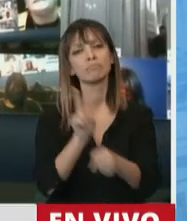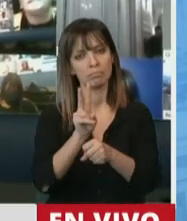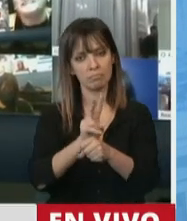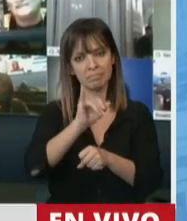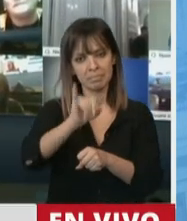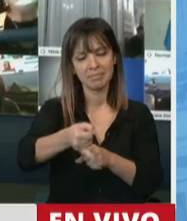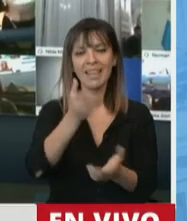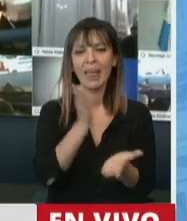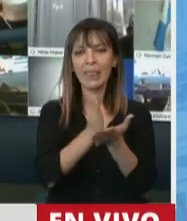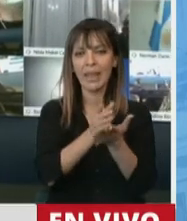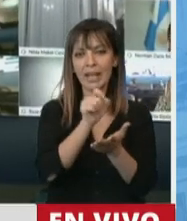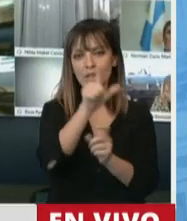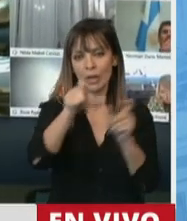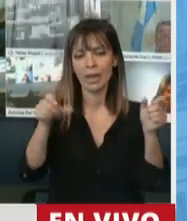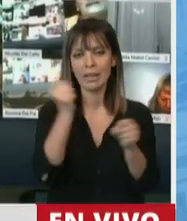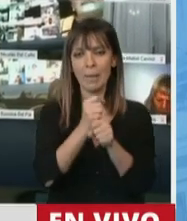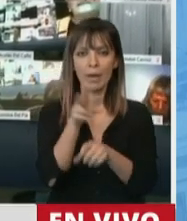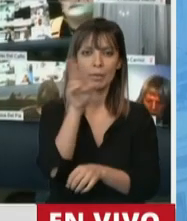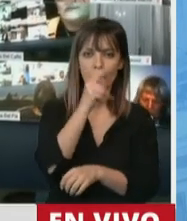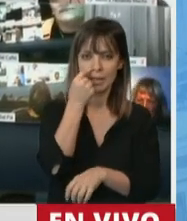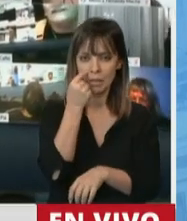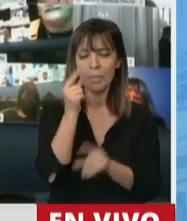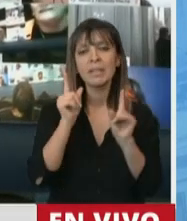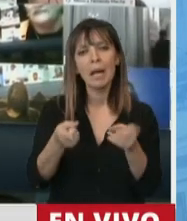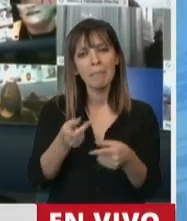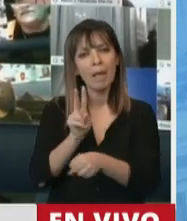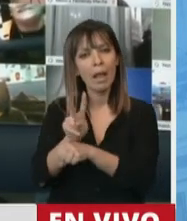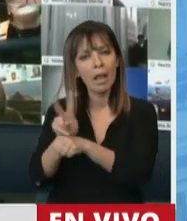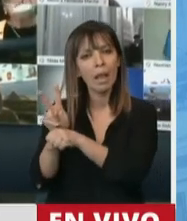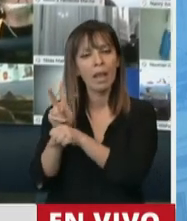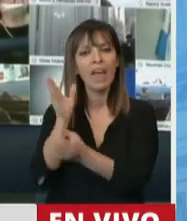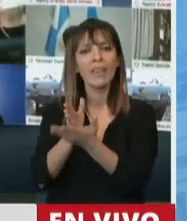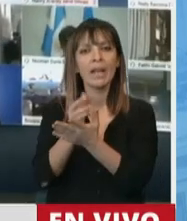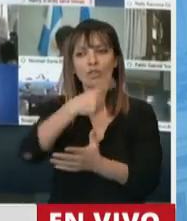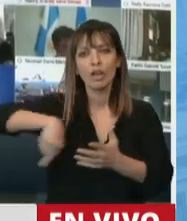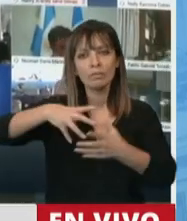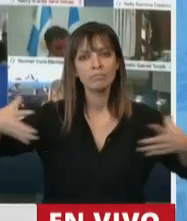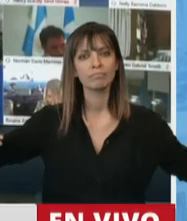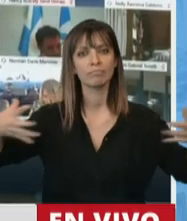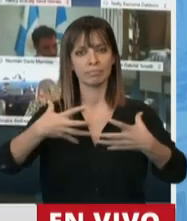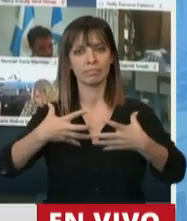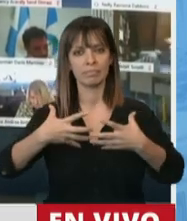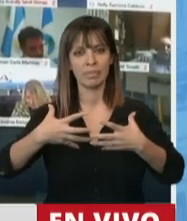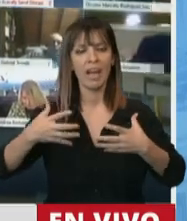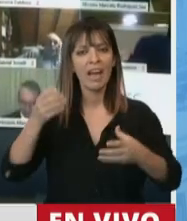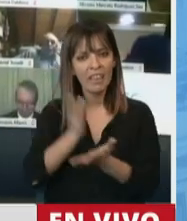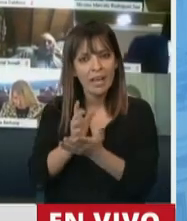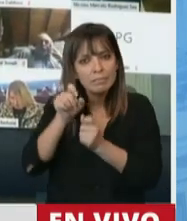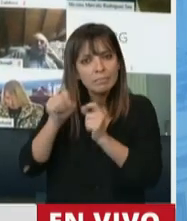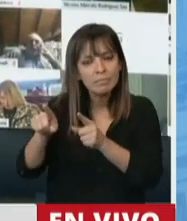derechos laborales de los trabajadores y de las trabajadoras y preserva también los derechos colectivos, los derechos